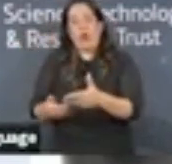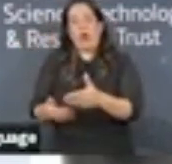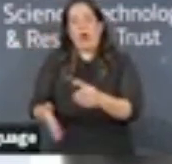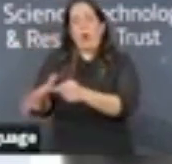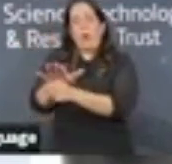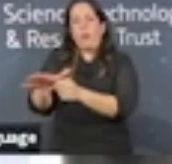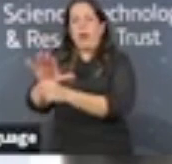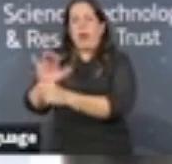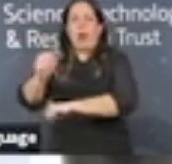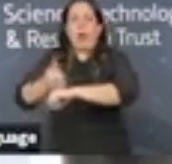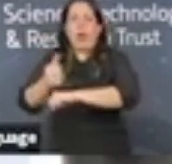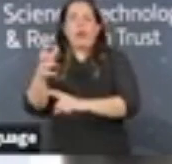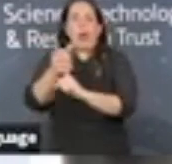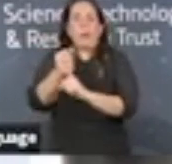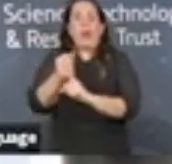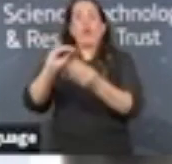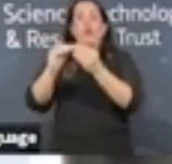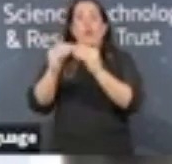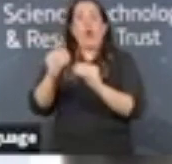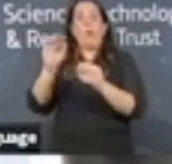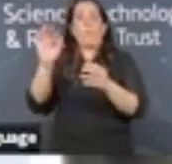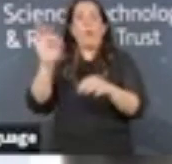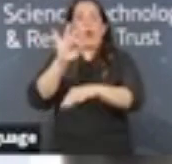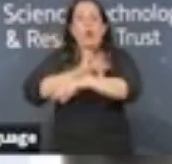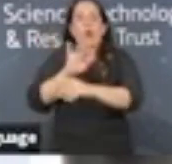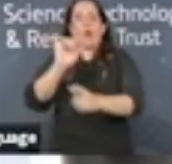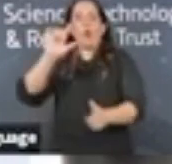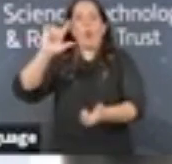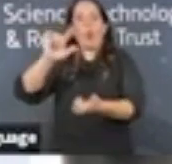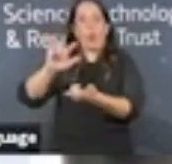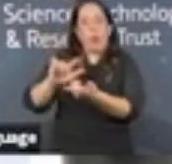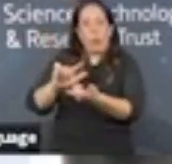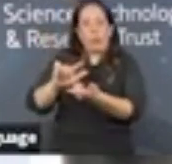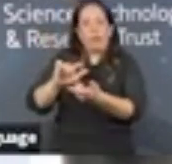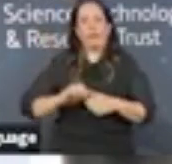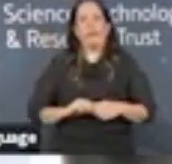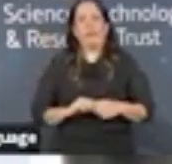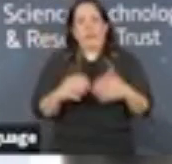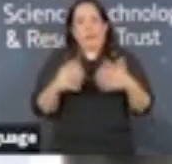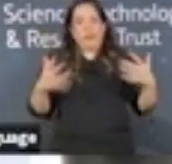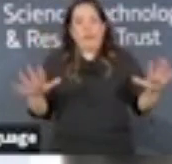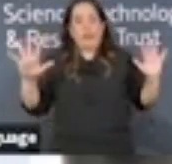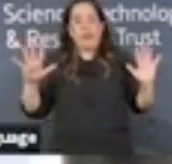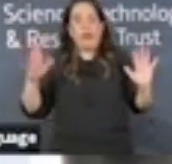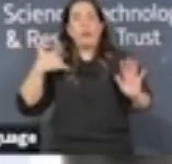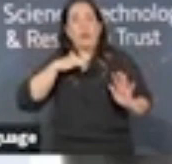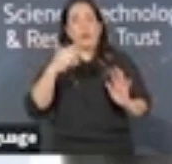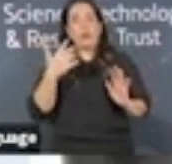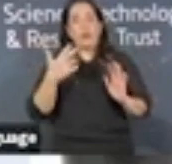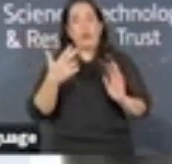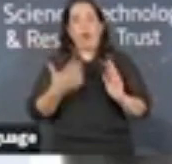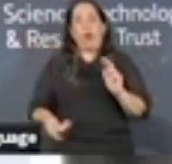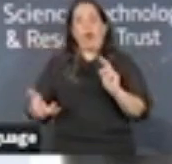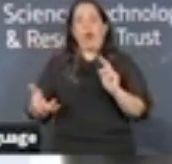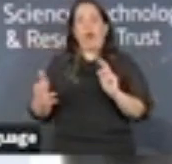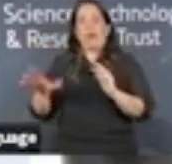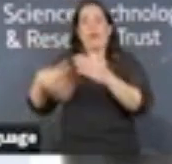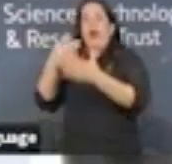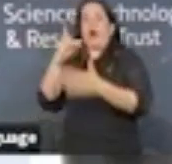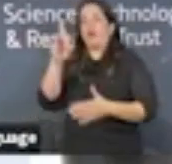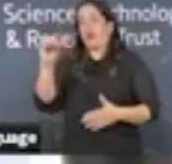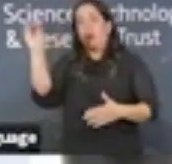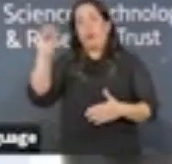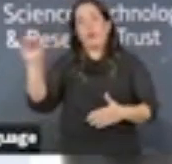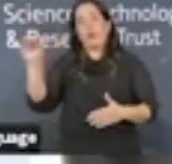trampas, el número de mosquitos fue bajando, y ya cuando se superó el 80%, pues vemos que el